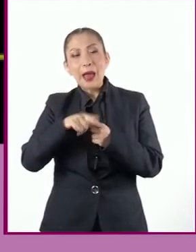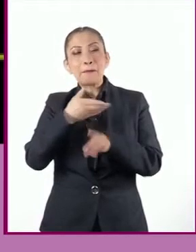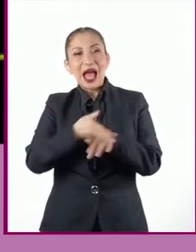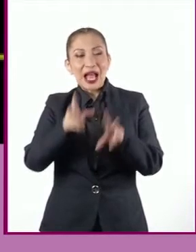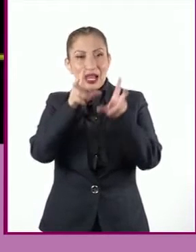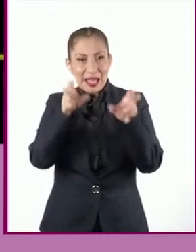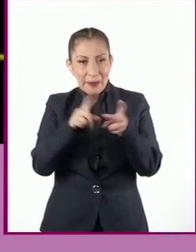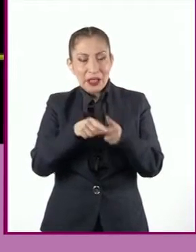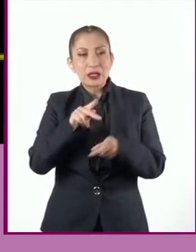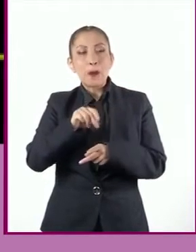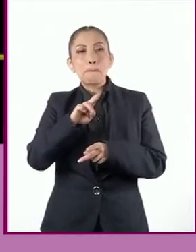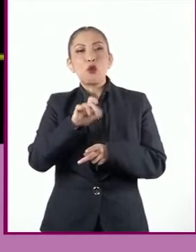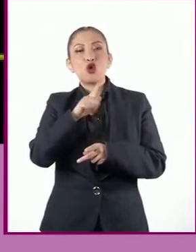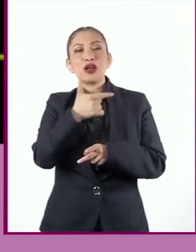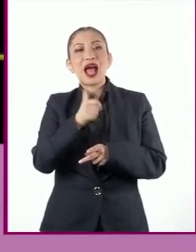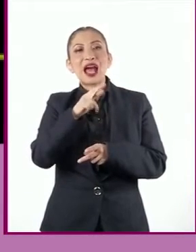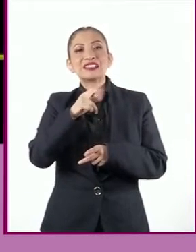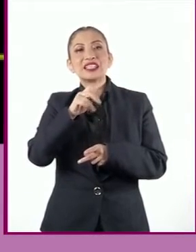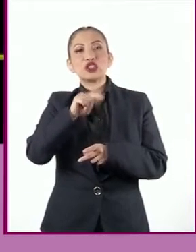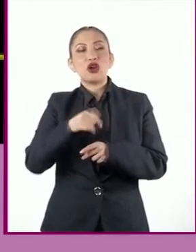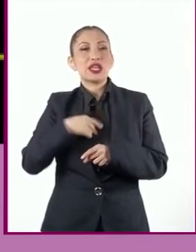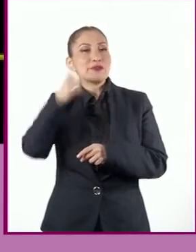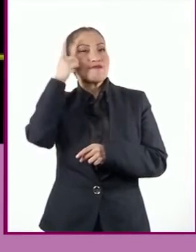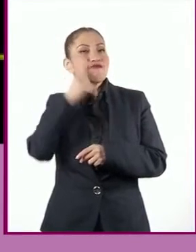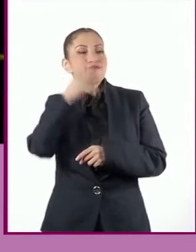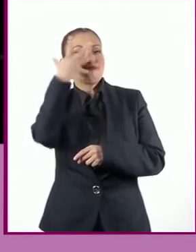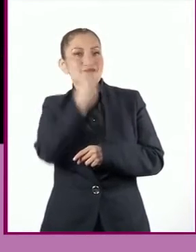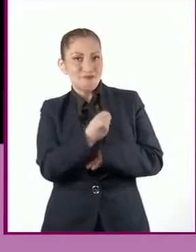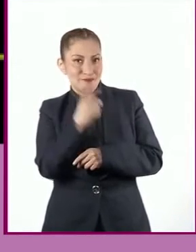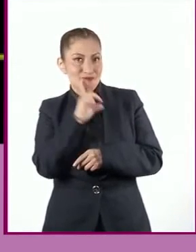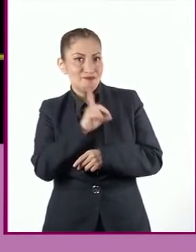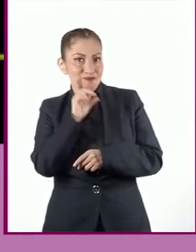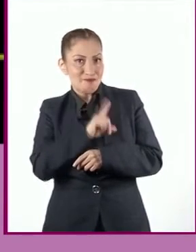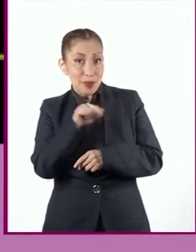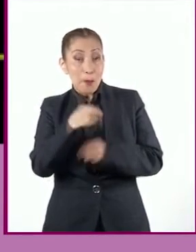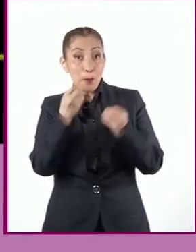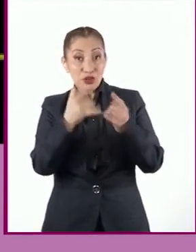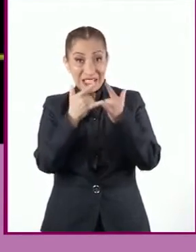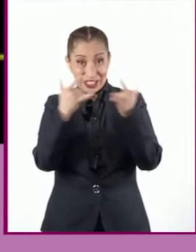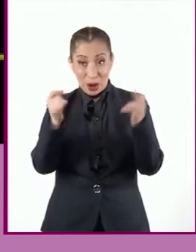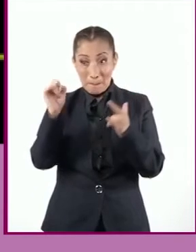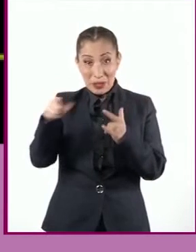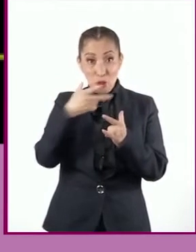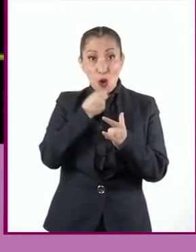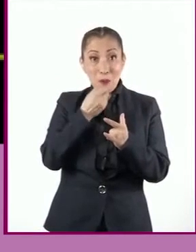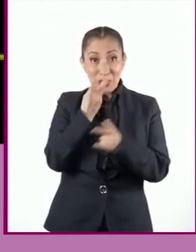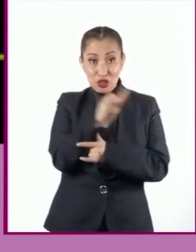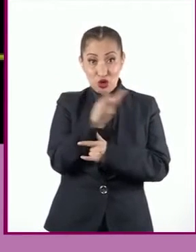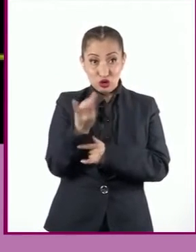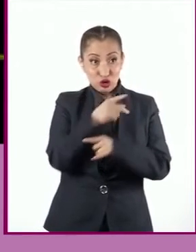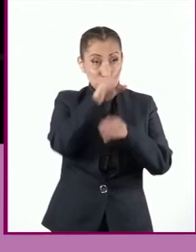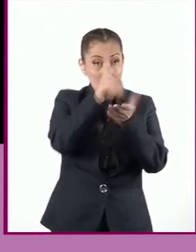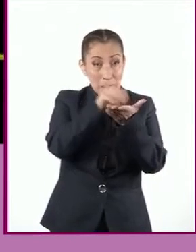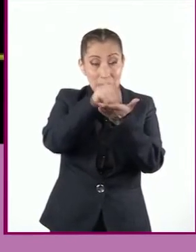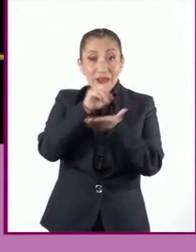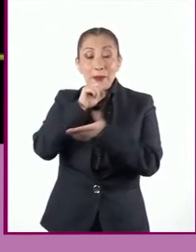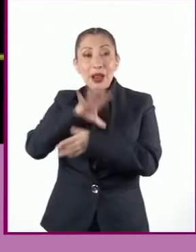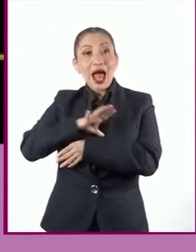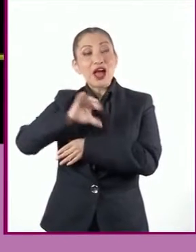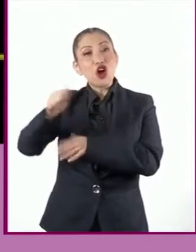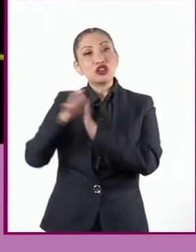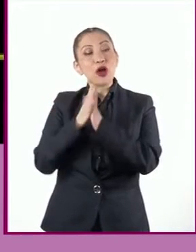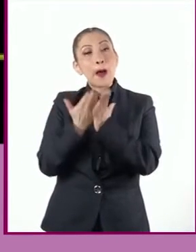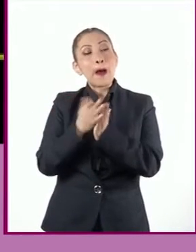Blancanieves, Pulgarcito y La Bella Durmiente. Muchos de los cuentos recopilados por los hermanos Grimm también se encontraban en la